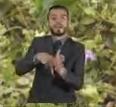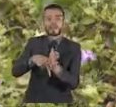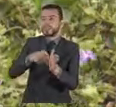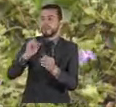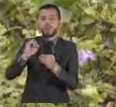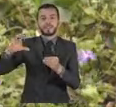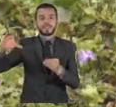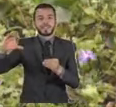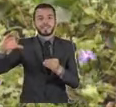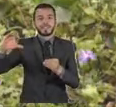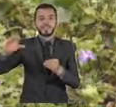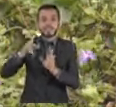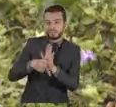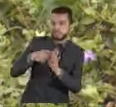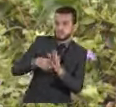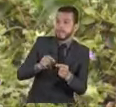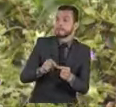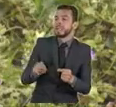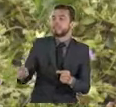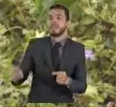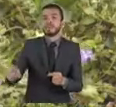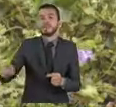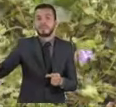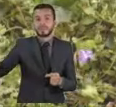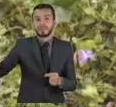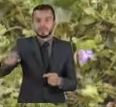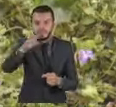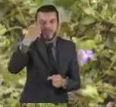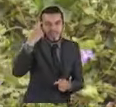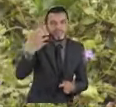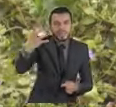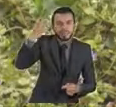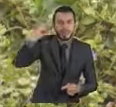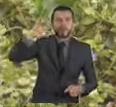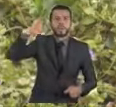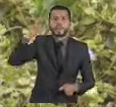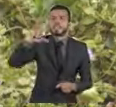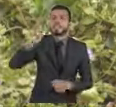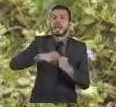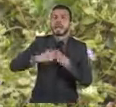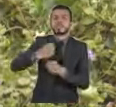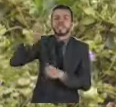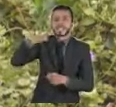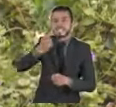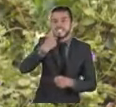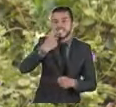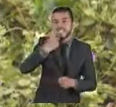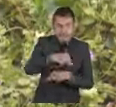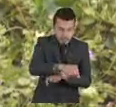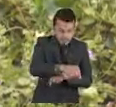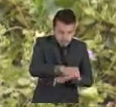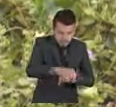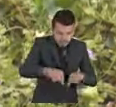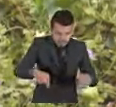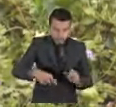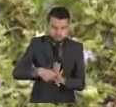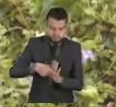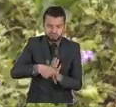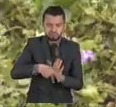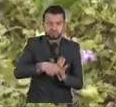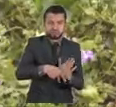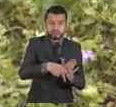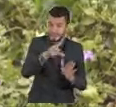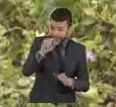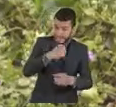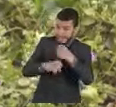Occidente, que utiliza la red férrea que Colombia hizo hace 100 años y que abandonó hace 50,